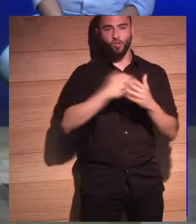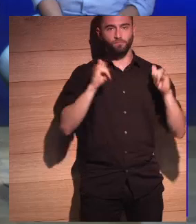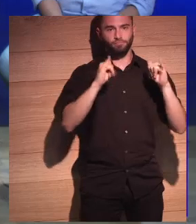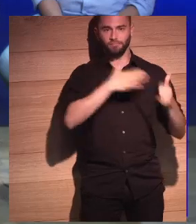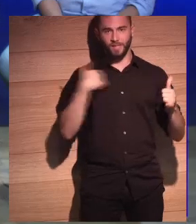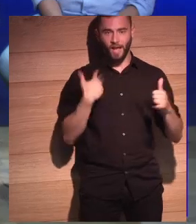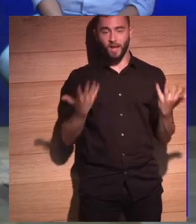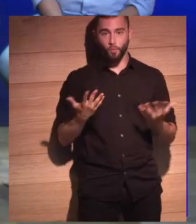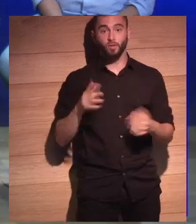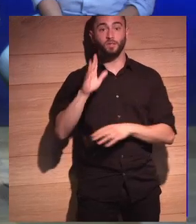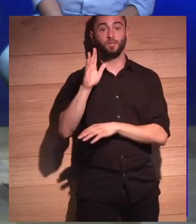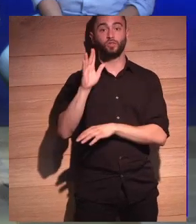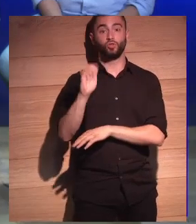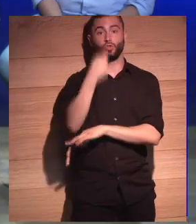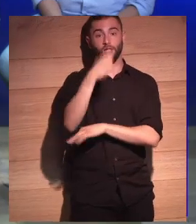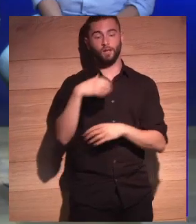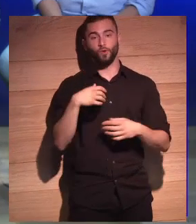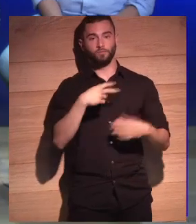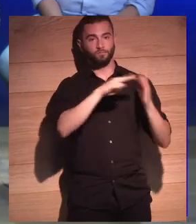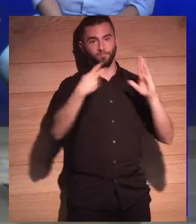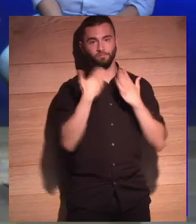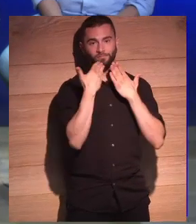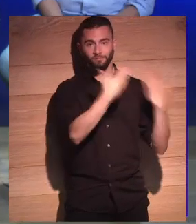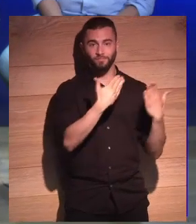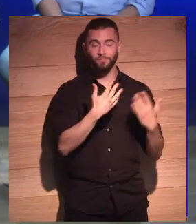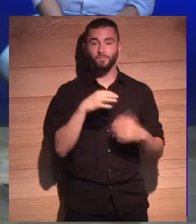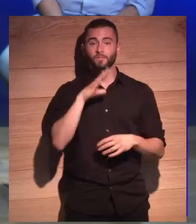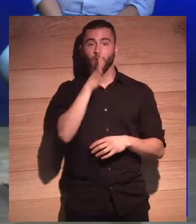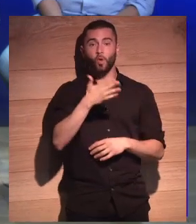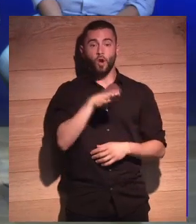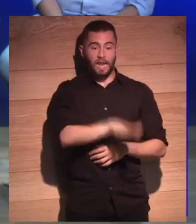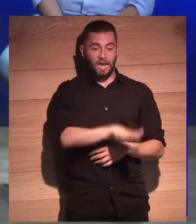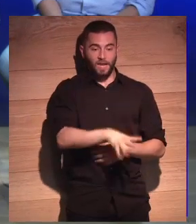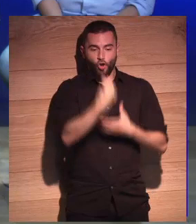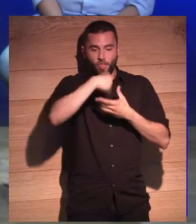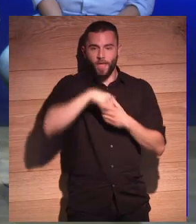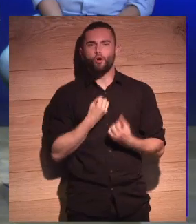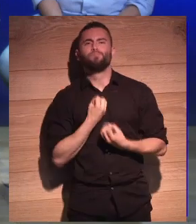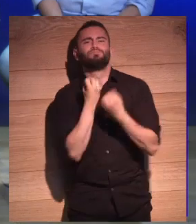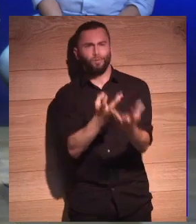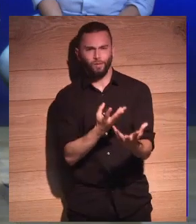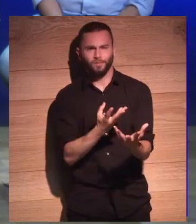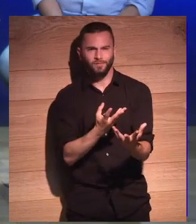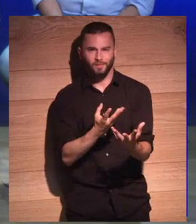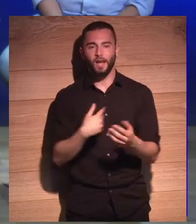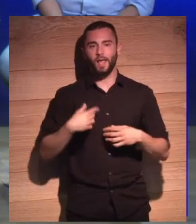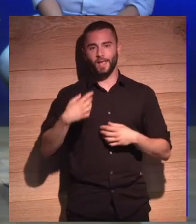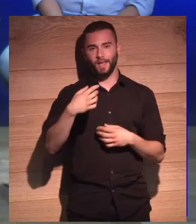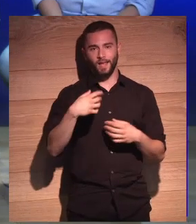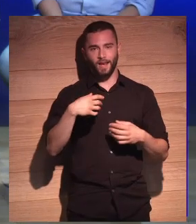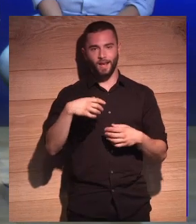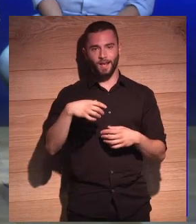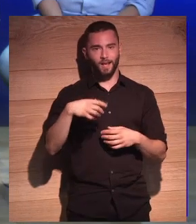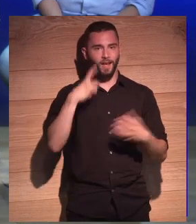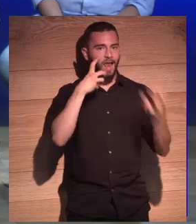poco lo que conseguimos a través de estas tecnologías, ¿no? Que conseguimos sacar el niño que todos llevamos dentro y captar la atención